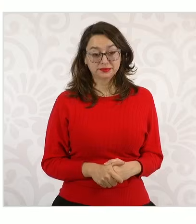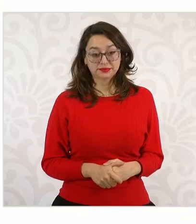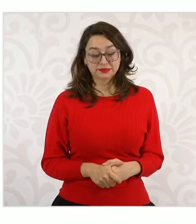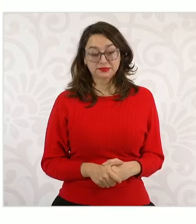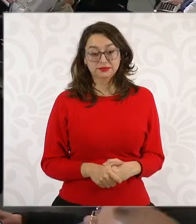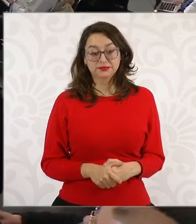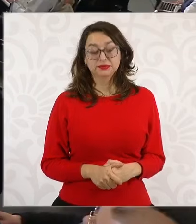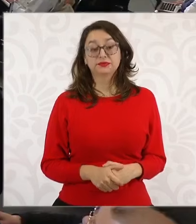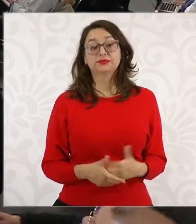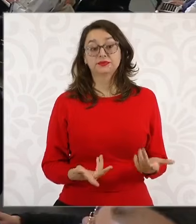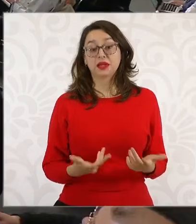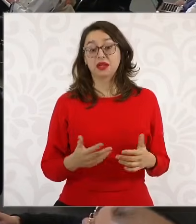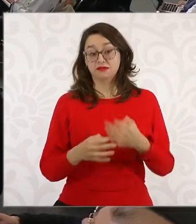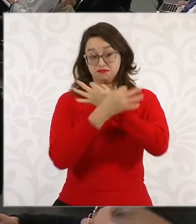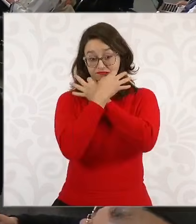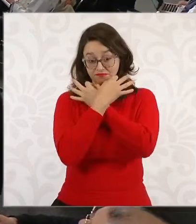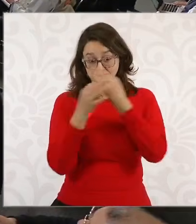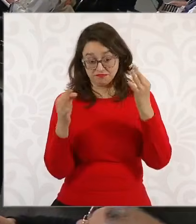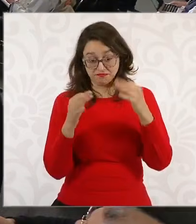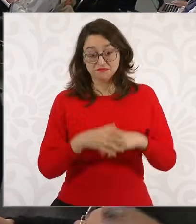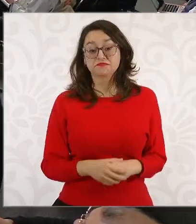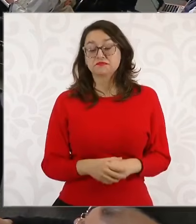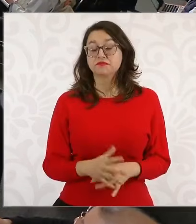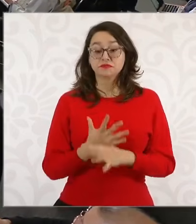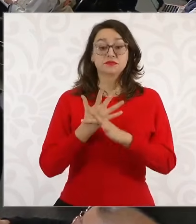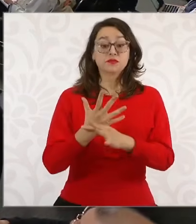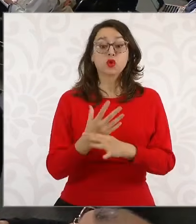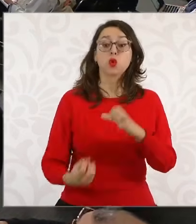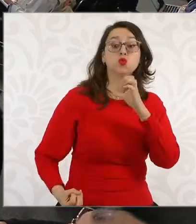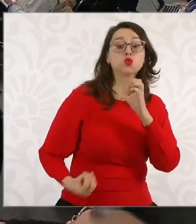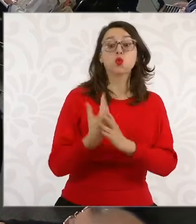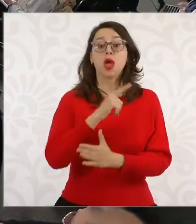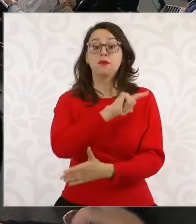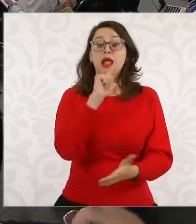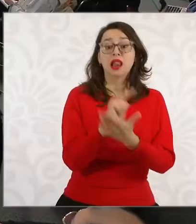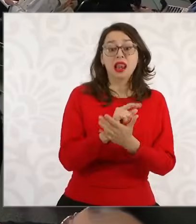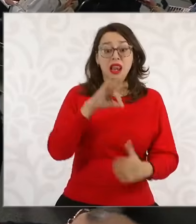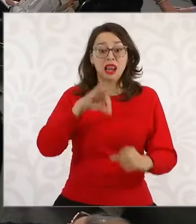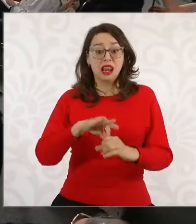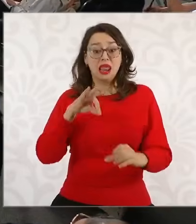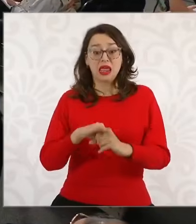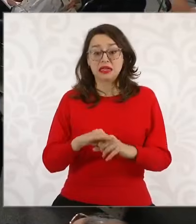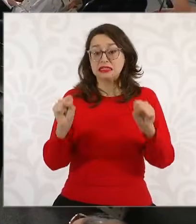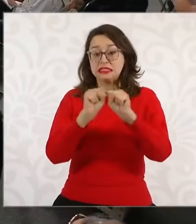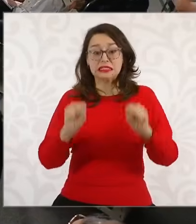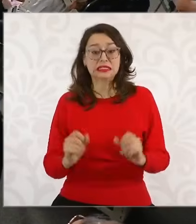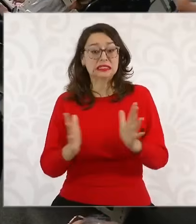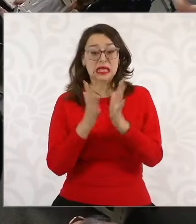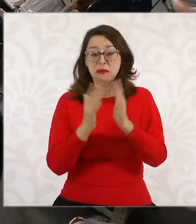En el debate público se ha planteado una nueva reforma política electoral que, lejos de fortalecer el sistema